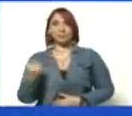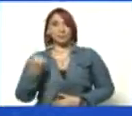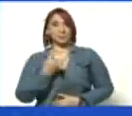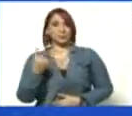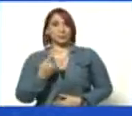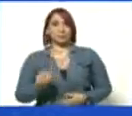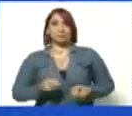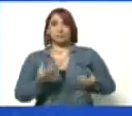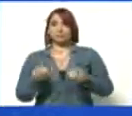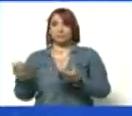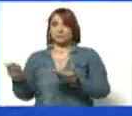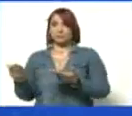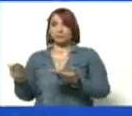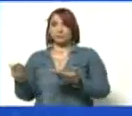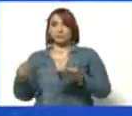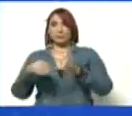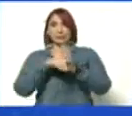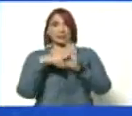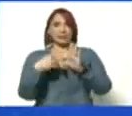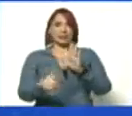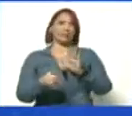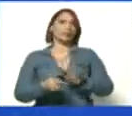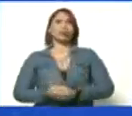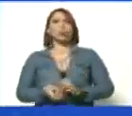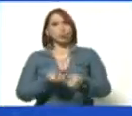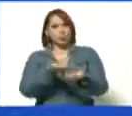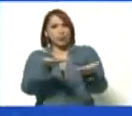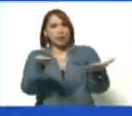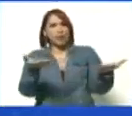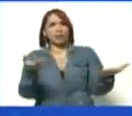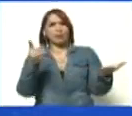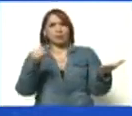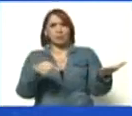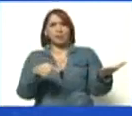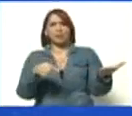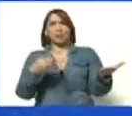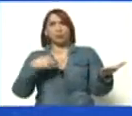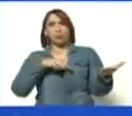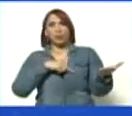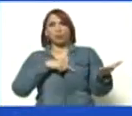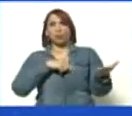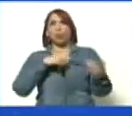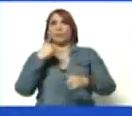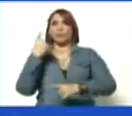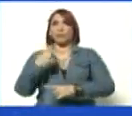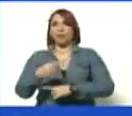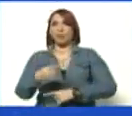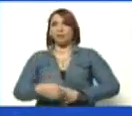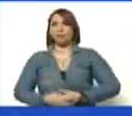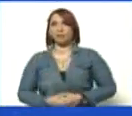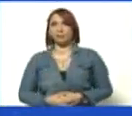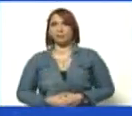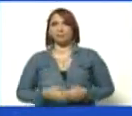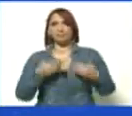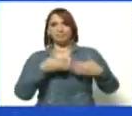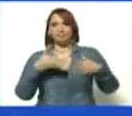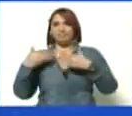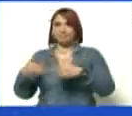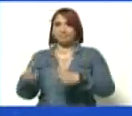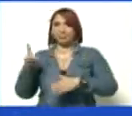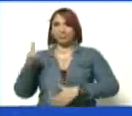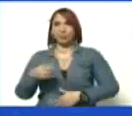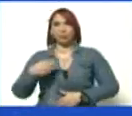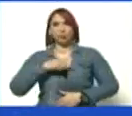les está garantizando el derecho, un derecho de ustedes, y este es nuestro deber garantizar ese derecho. Bueno,